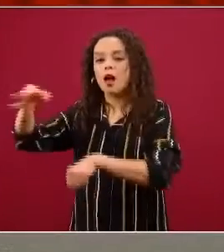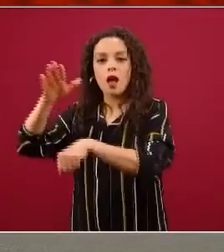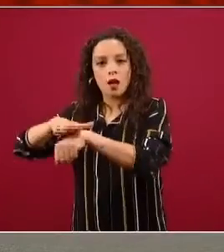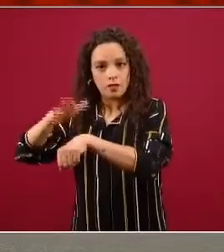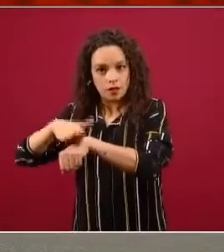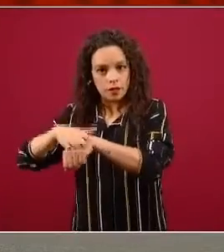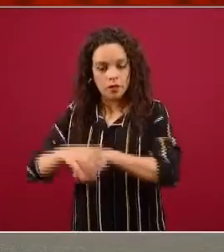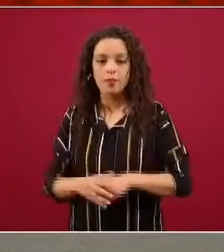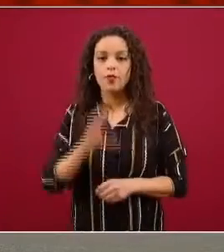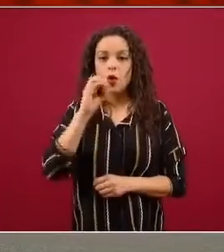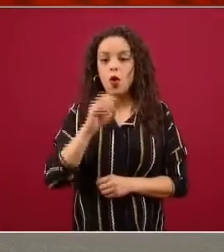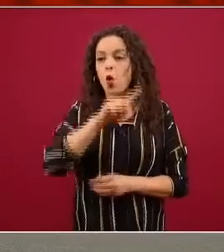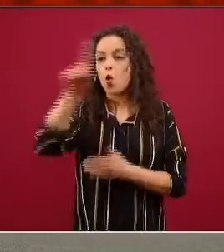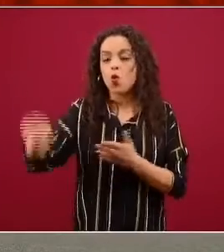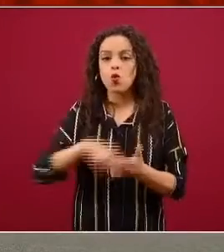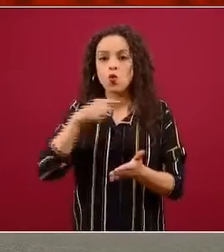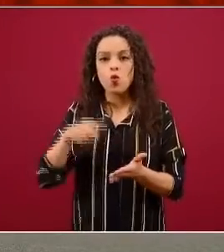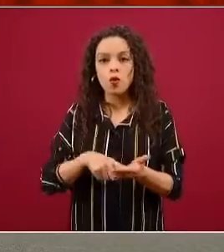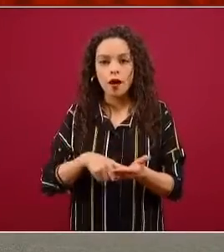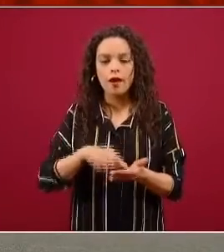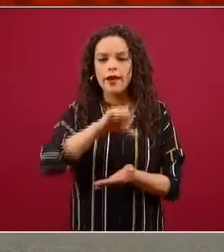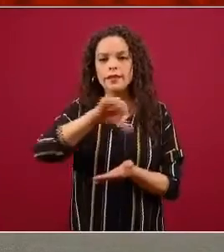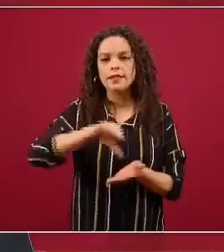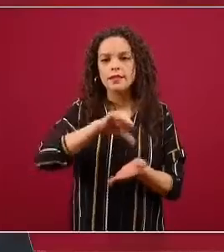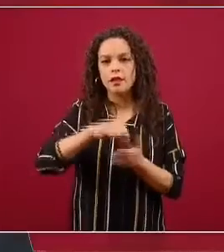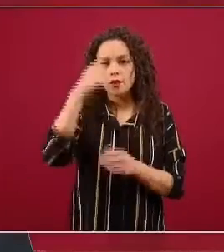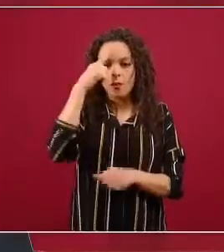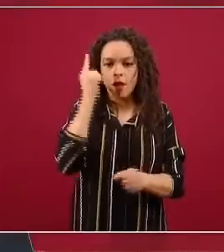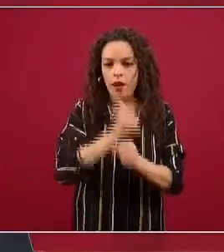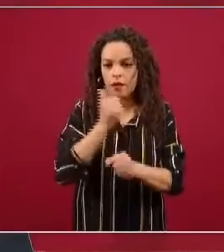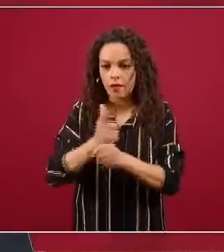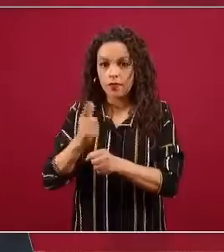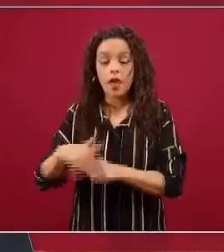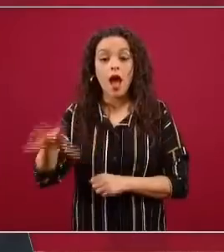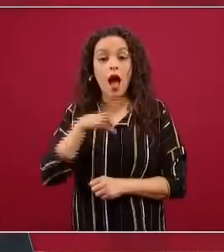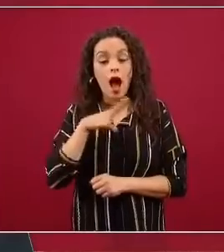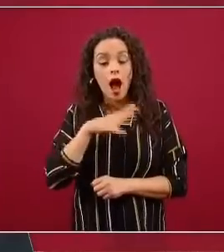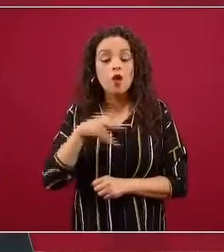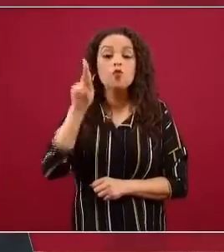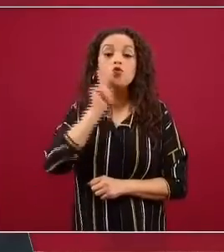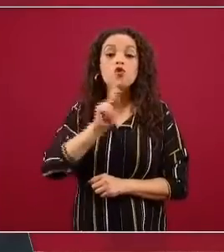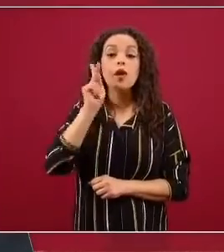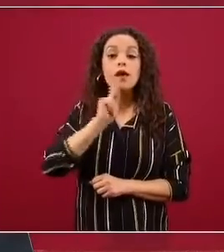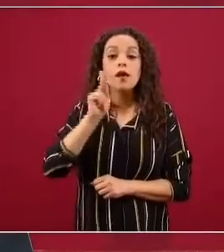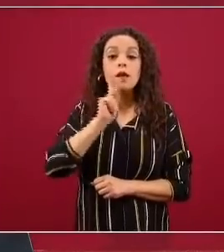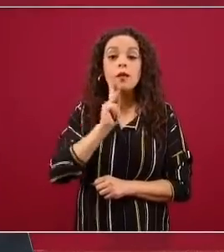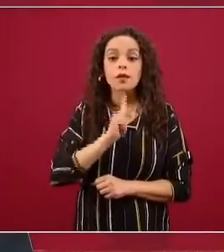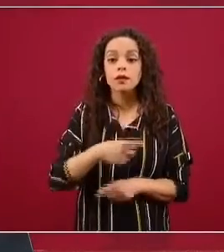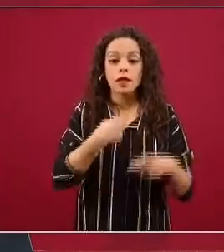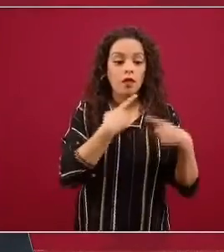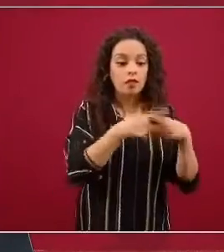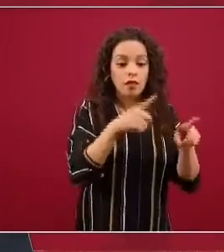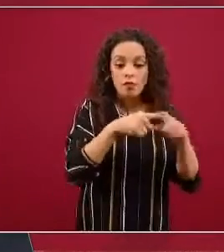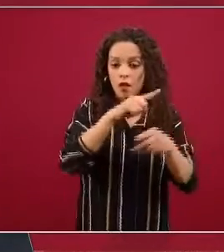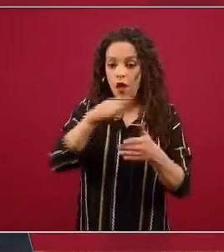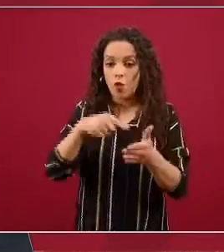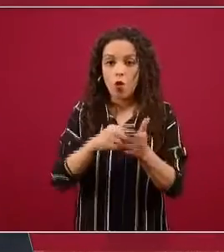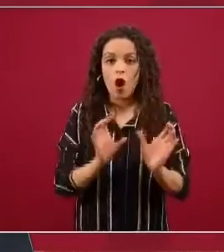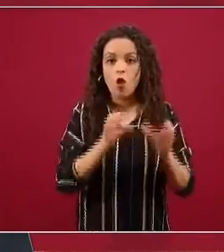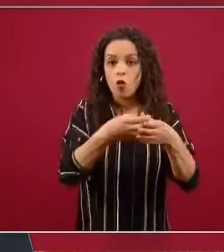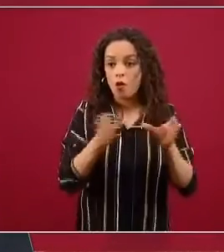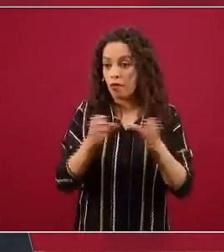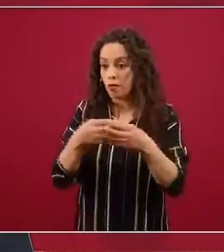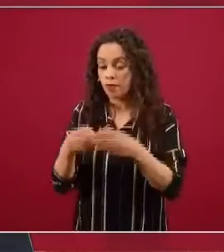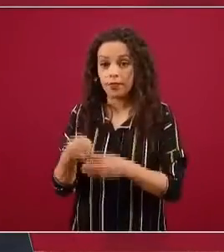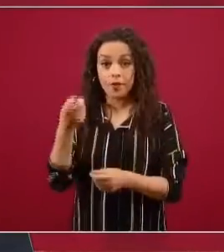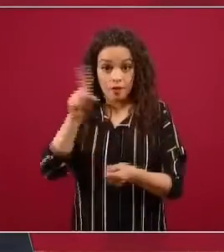de detección con pruebas de laboratorio en distintas unidades de salud comunitarias. Entonces, es un programa muy